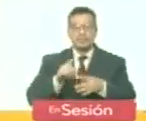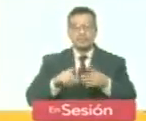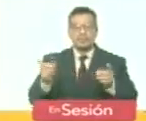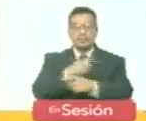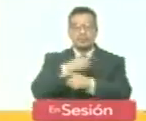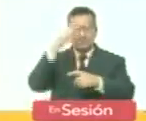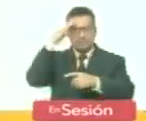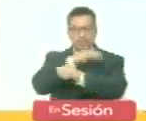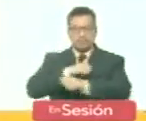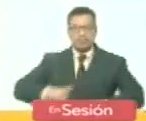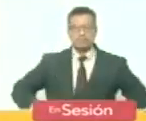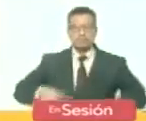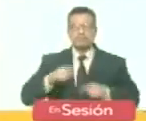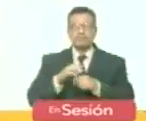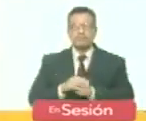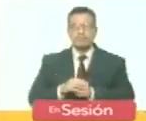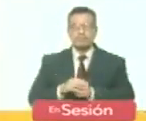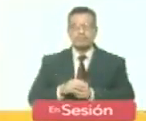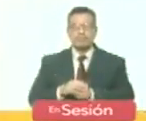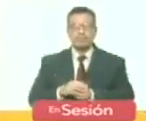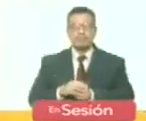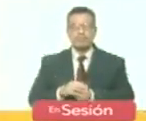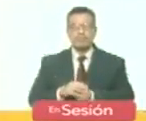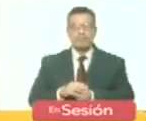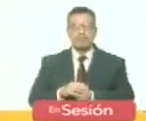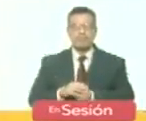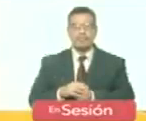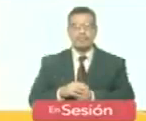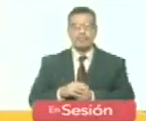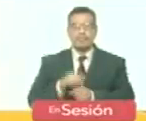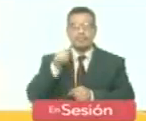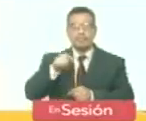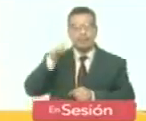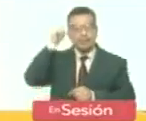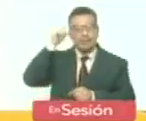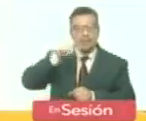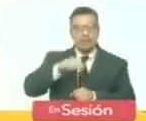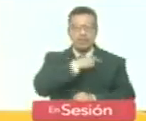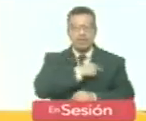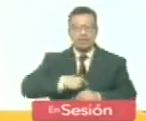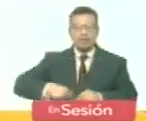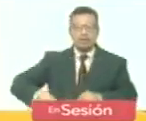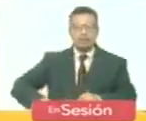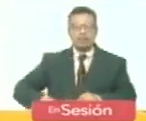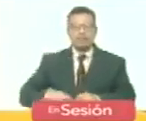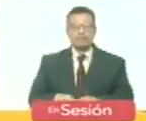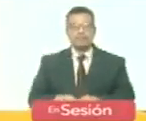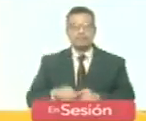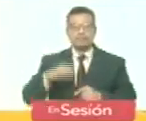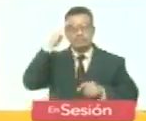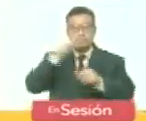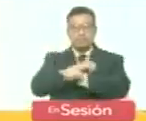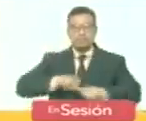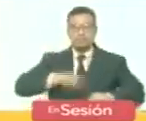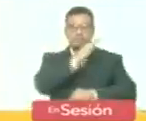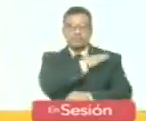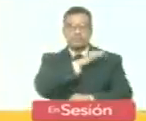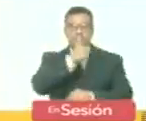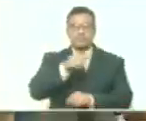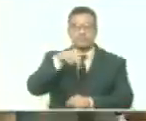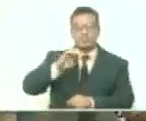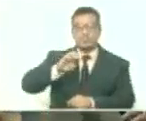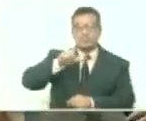Nacional Bolivariana por el entonces presidente general en jefe,